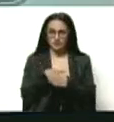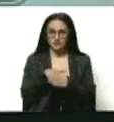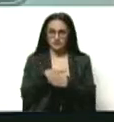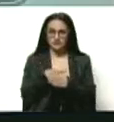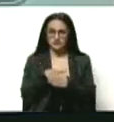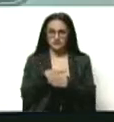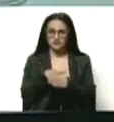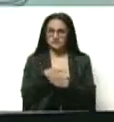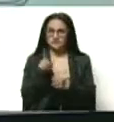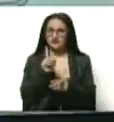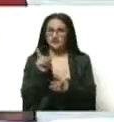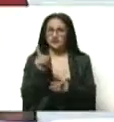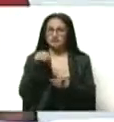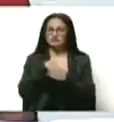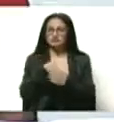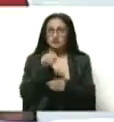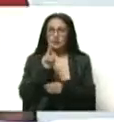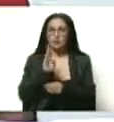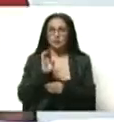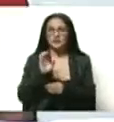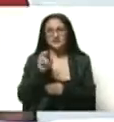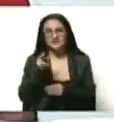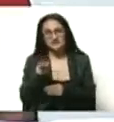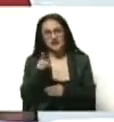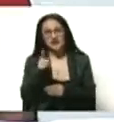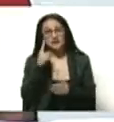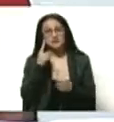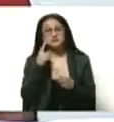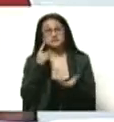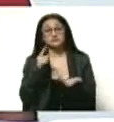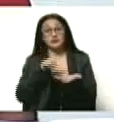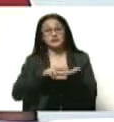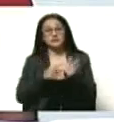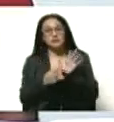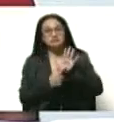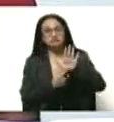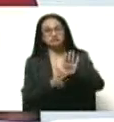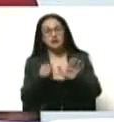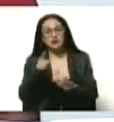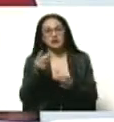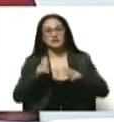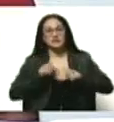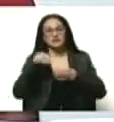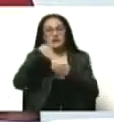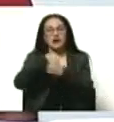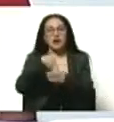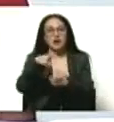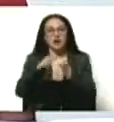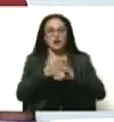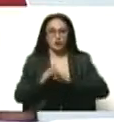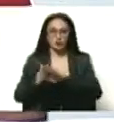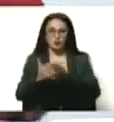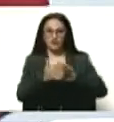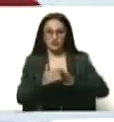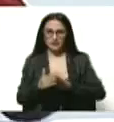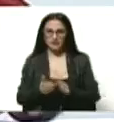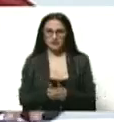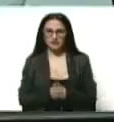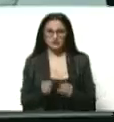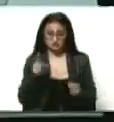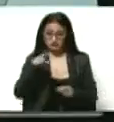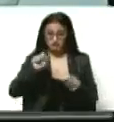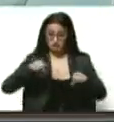de esa VC, pero que vivan, y se demuestra que vivan, en alguna de las comunidades que allí hacen vida. Eso está